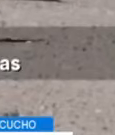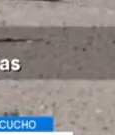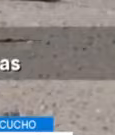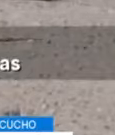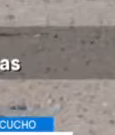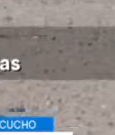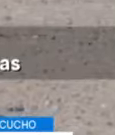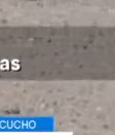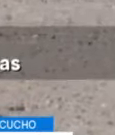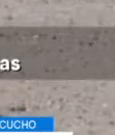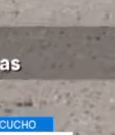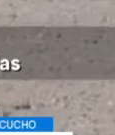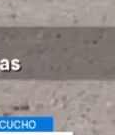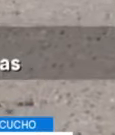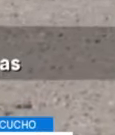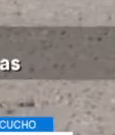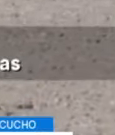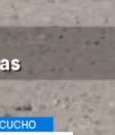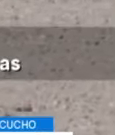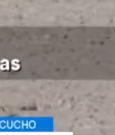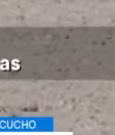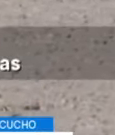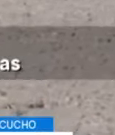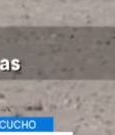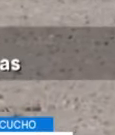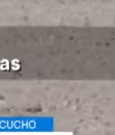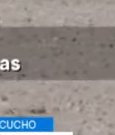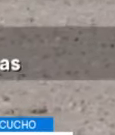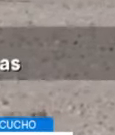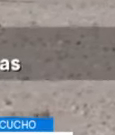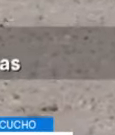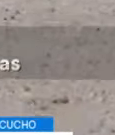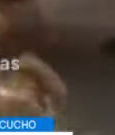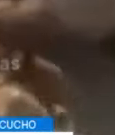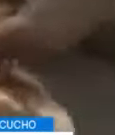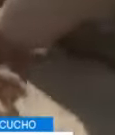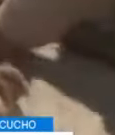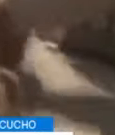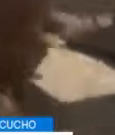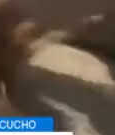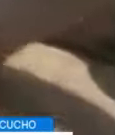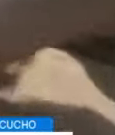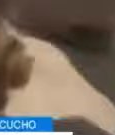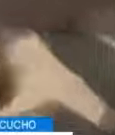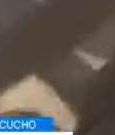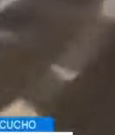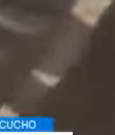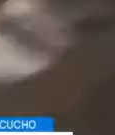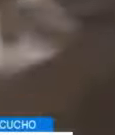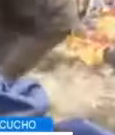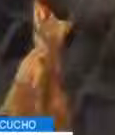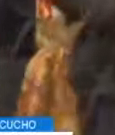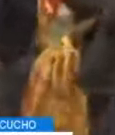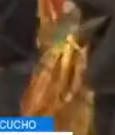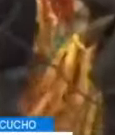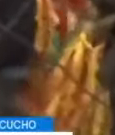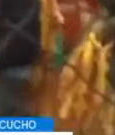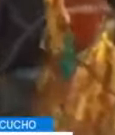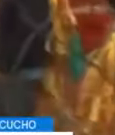Pampawasi, pishkachuri, uka, kipkaraki, totora. Comunidad, checau, gitana, karuwa, akaha, naskinakha,